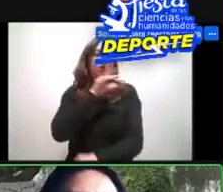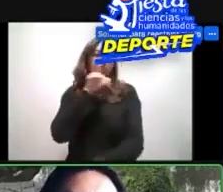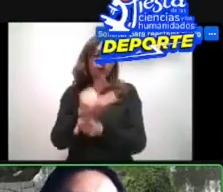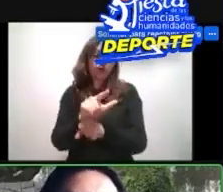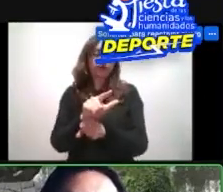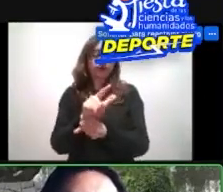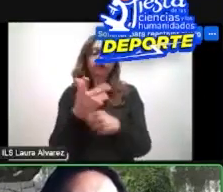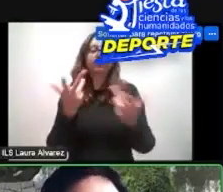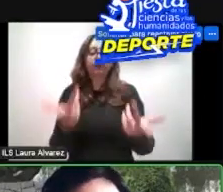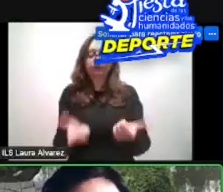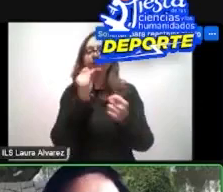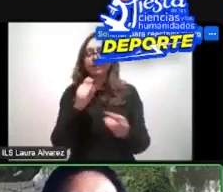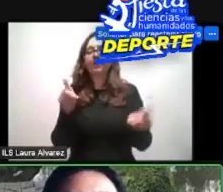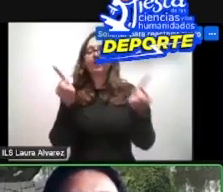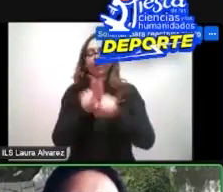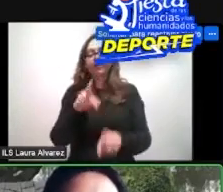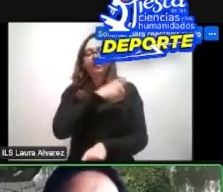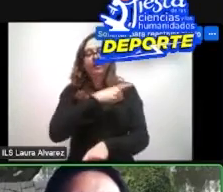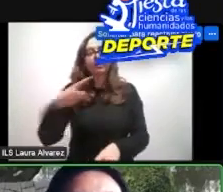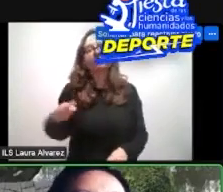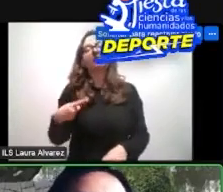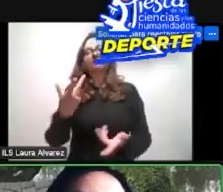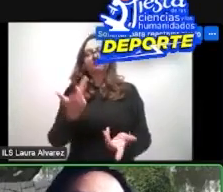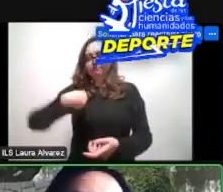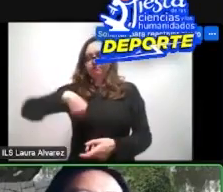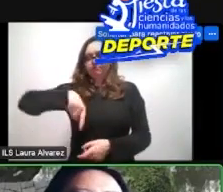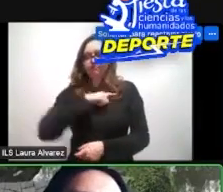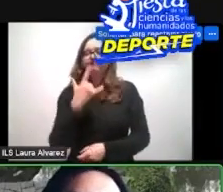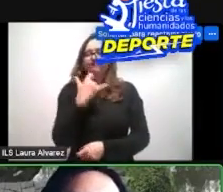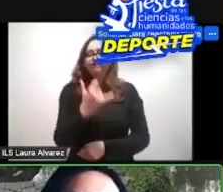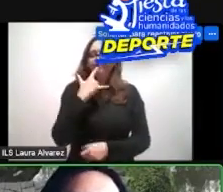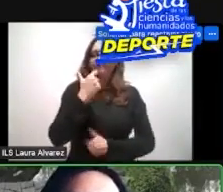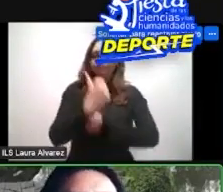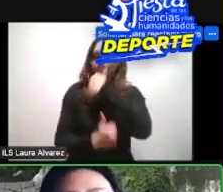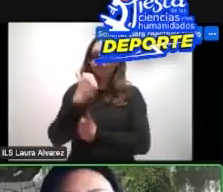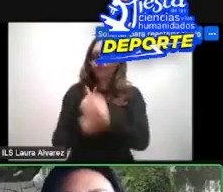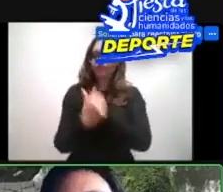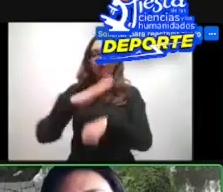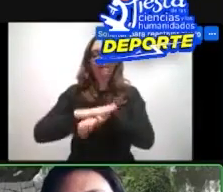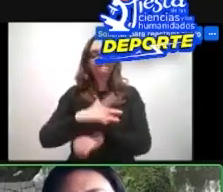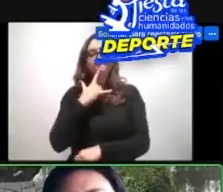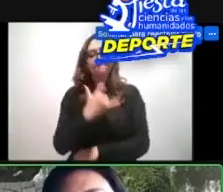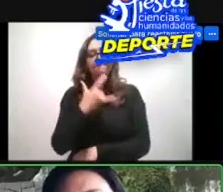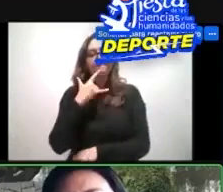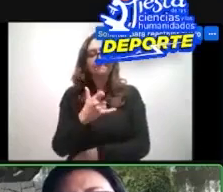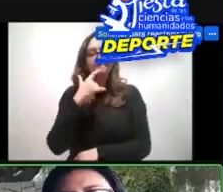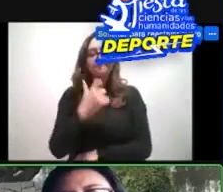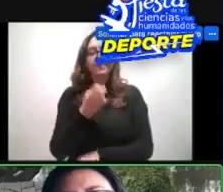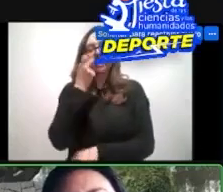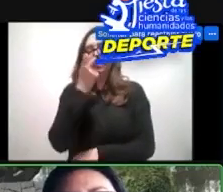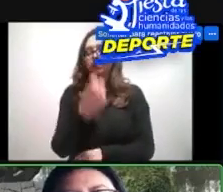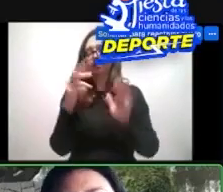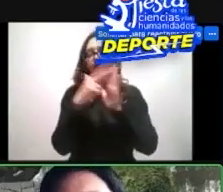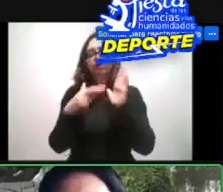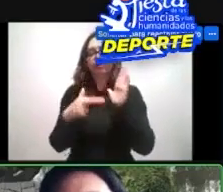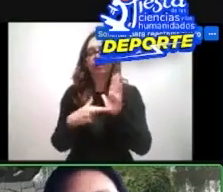también requiere que nosotros tengamos una competencia. Por lo tanto, la intensidad va a ser mayor y también va a tener una serie de